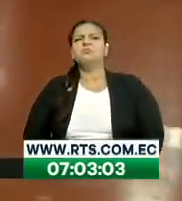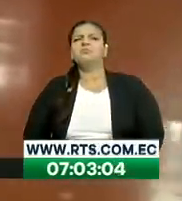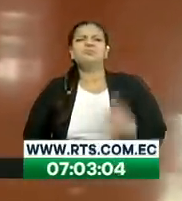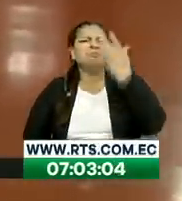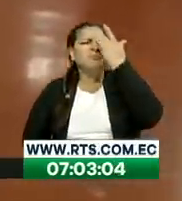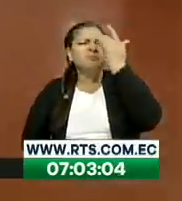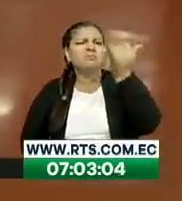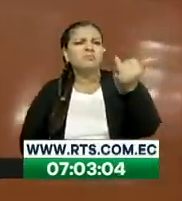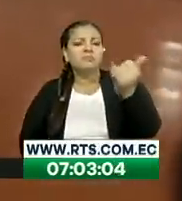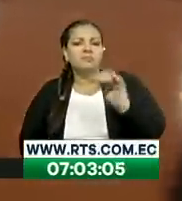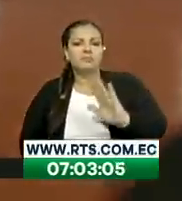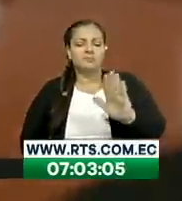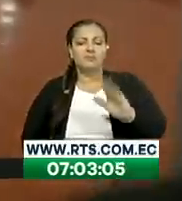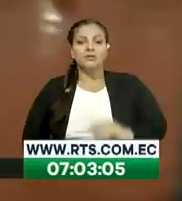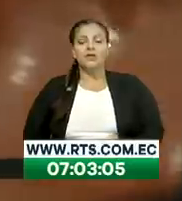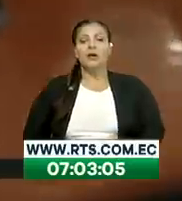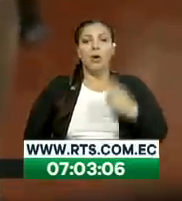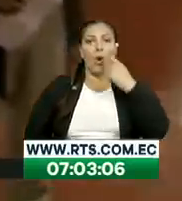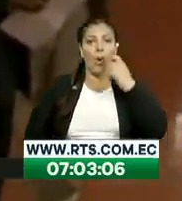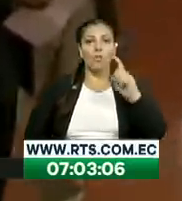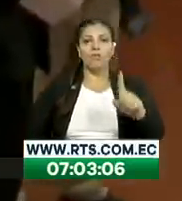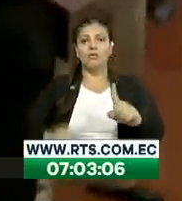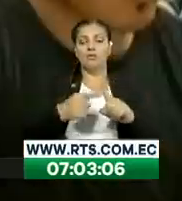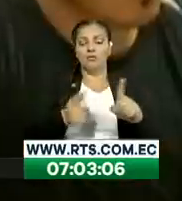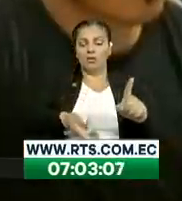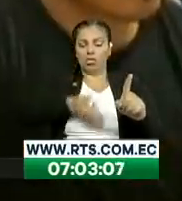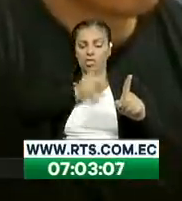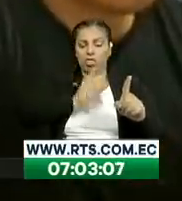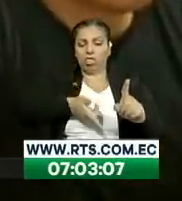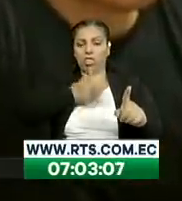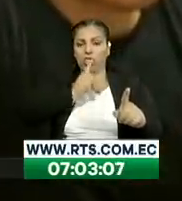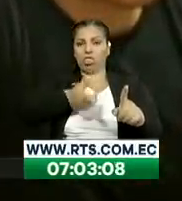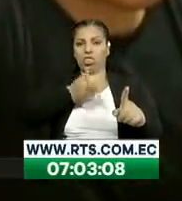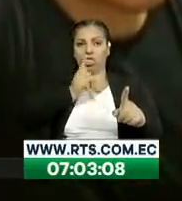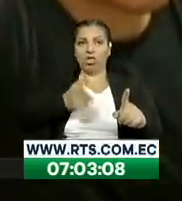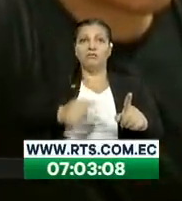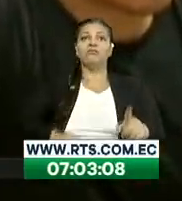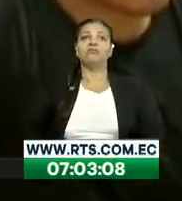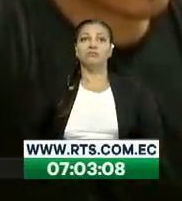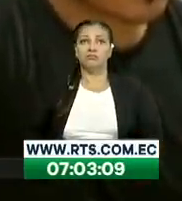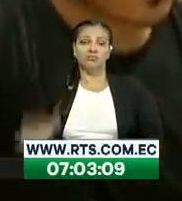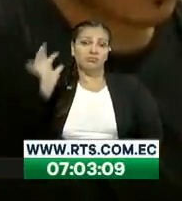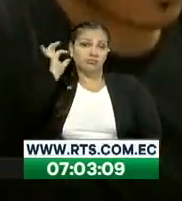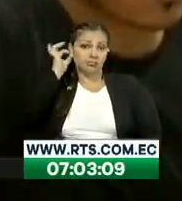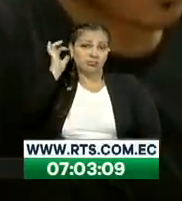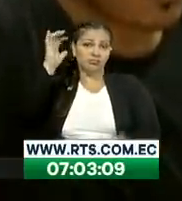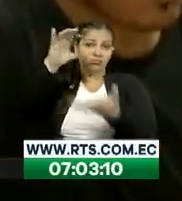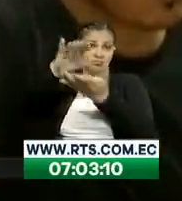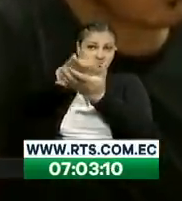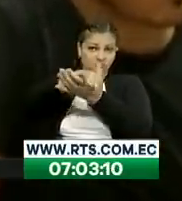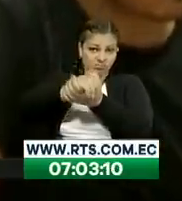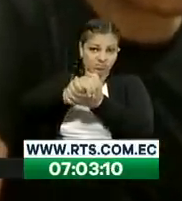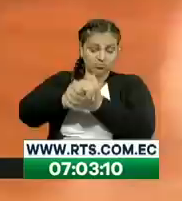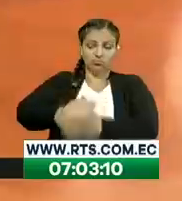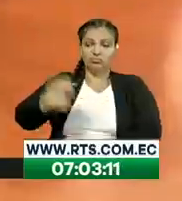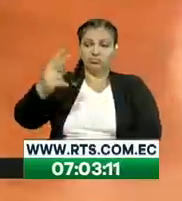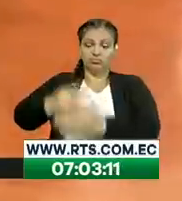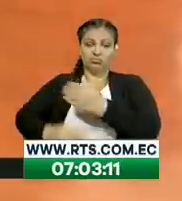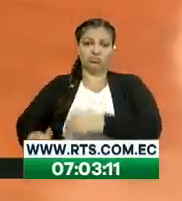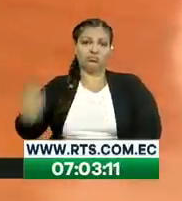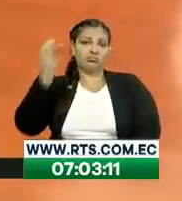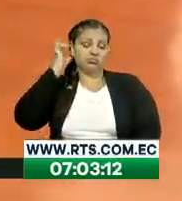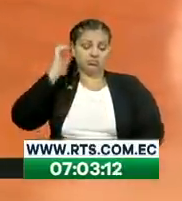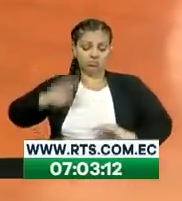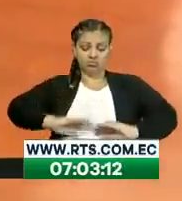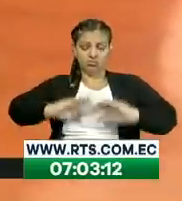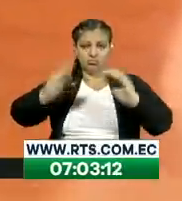se encontraba en estado etílico. Y precisamente ese fue el detonante para que luego de una discusión familiar haya intentado herir